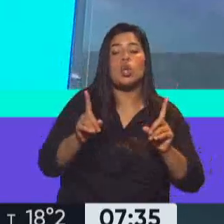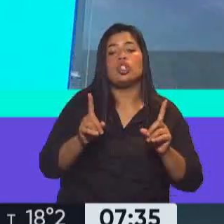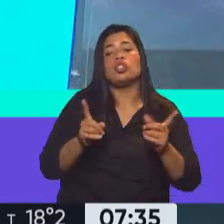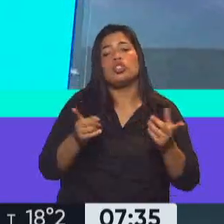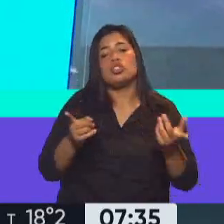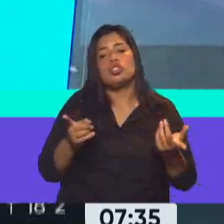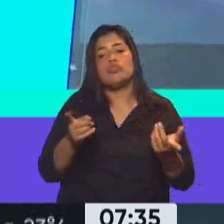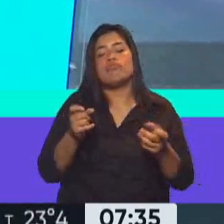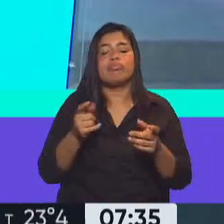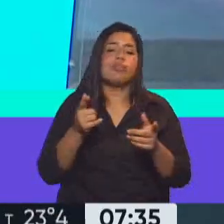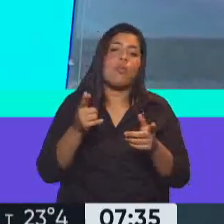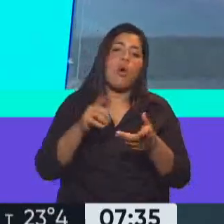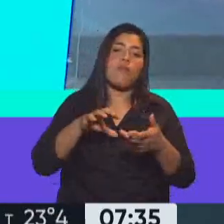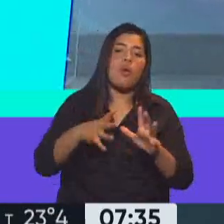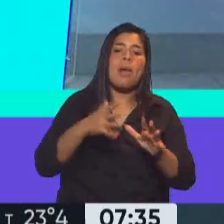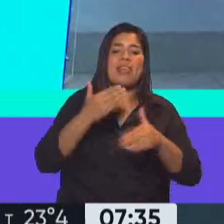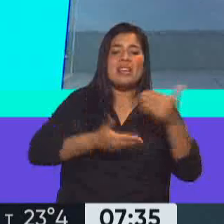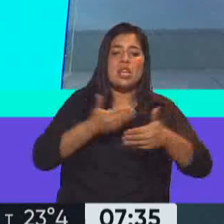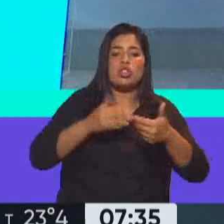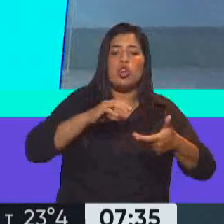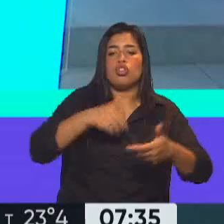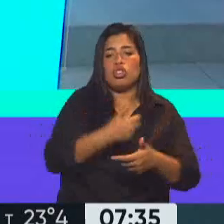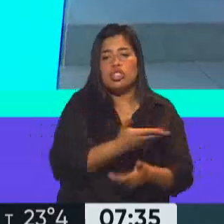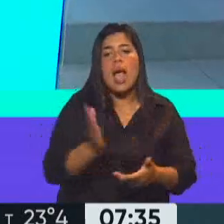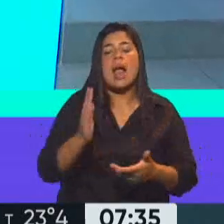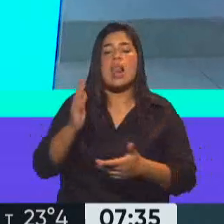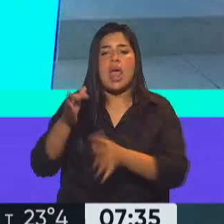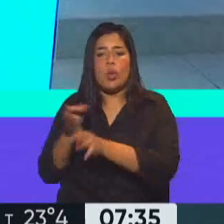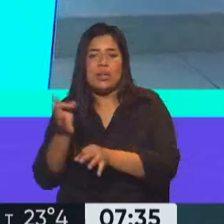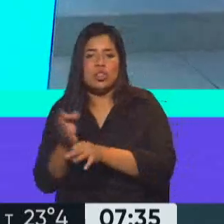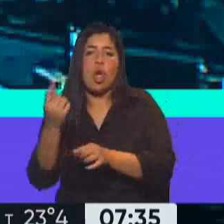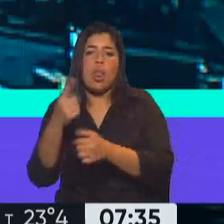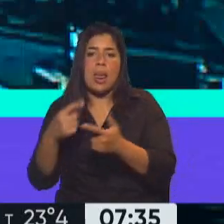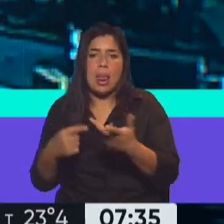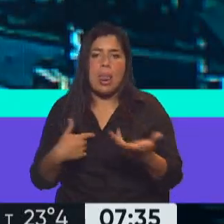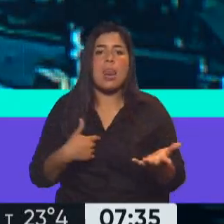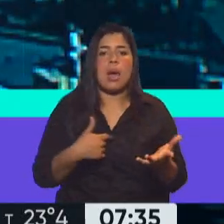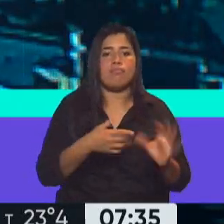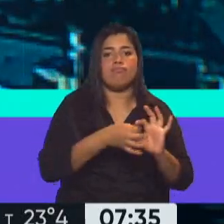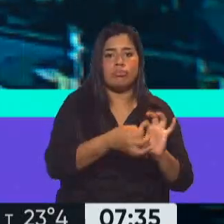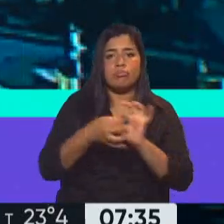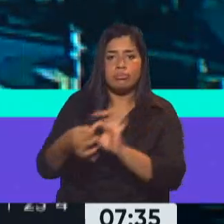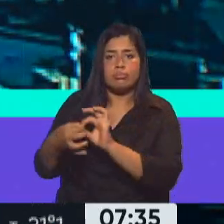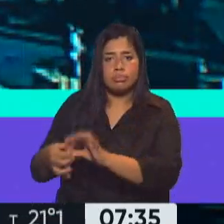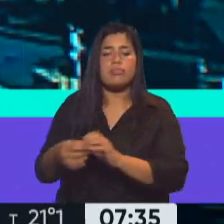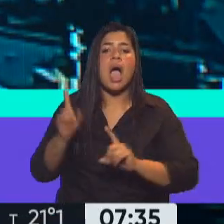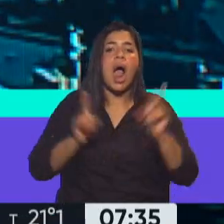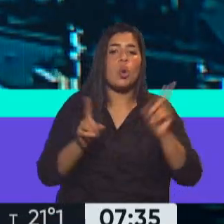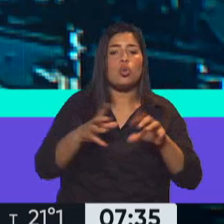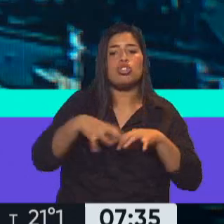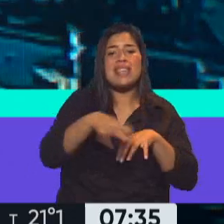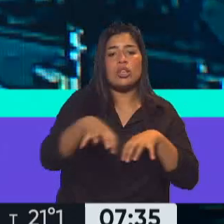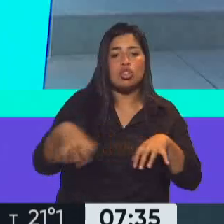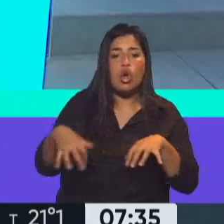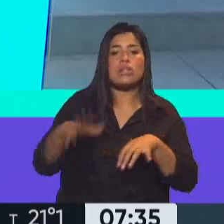desarrollo social, partidas educativas, en el marco de la reactivación de determinados sectores que durante la pandemia habían estado parados, frenados, y que